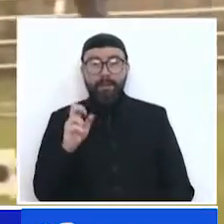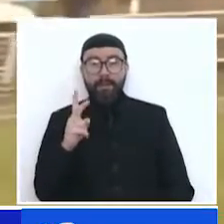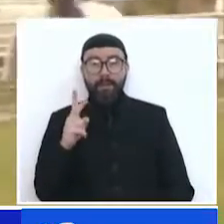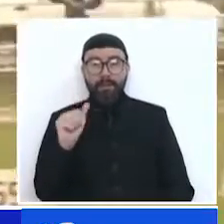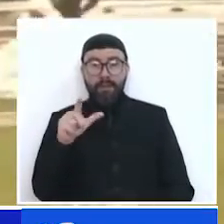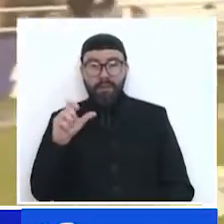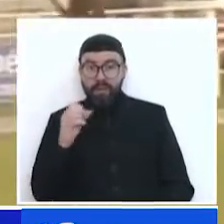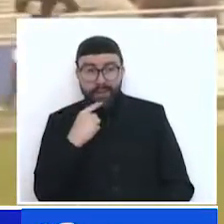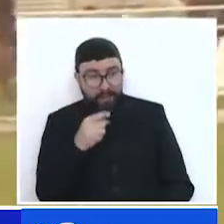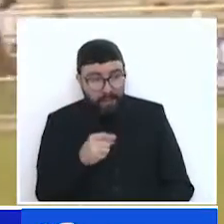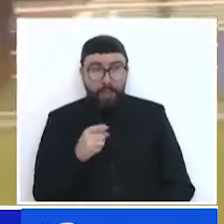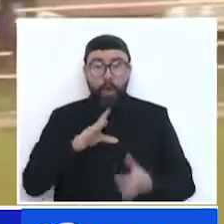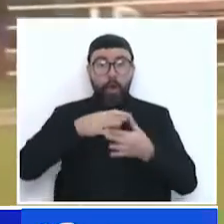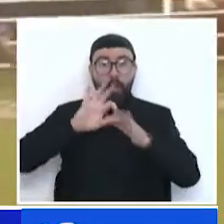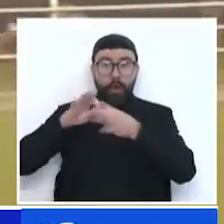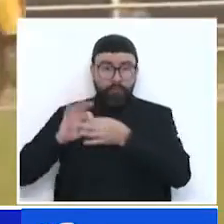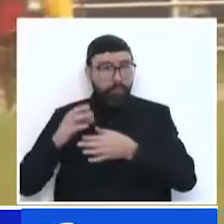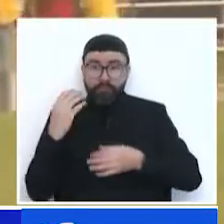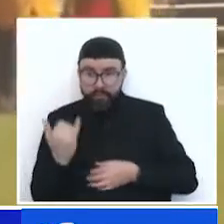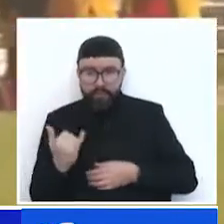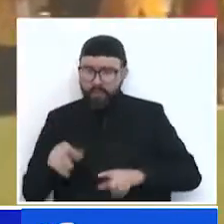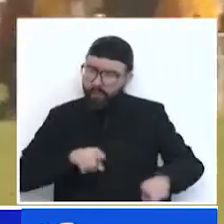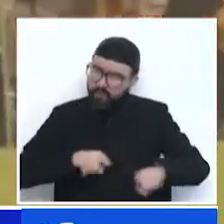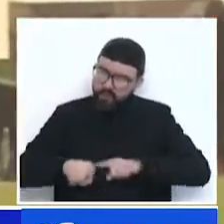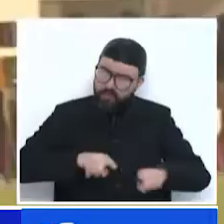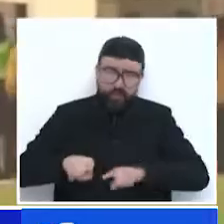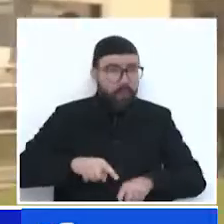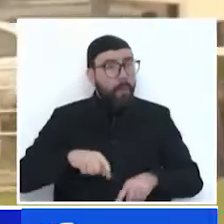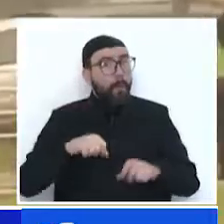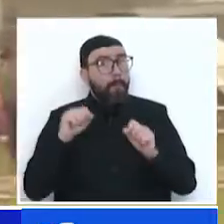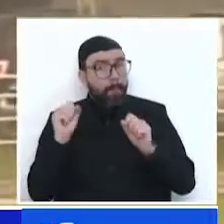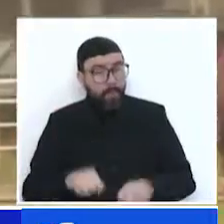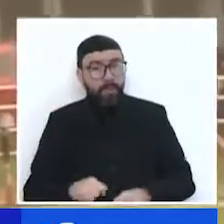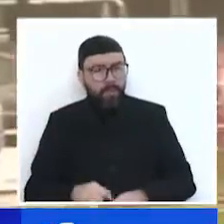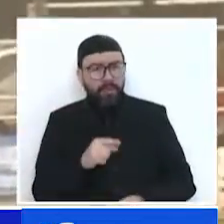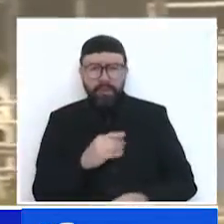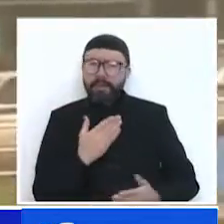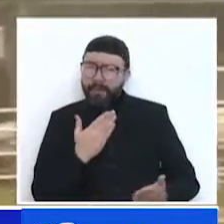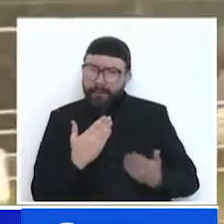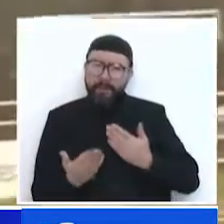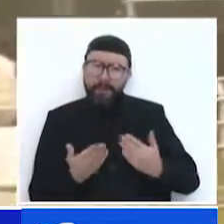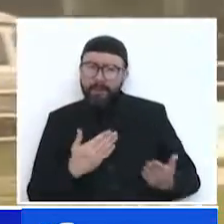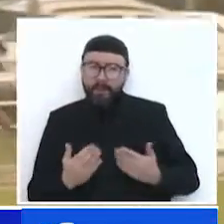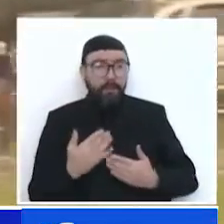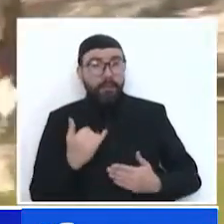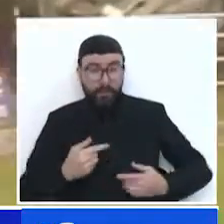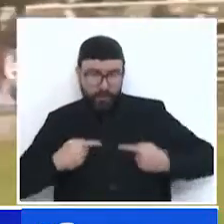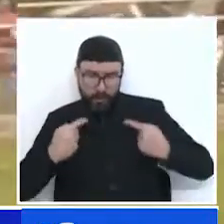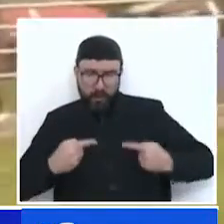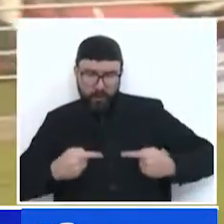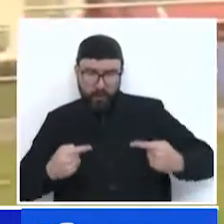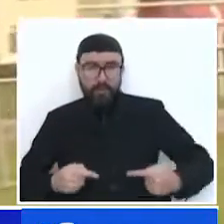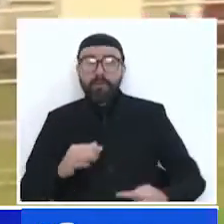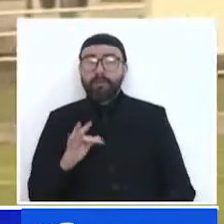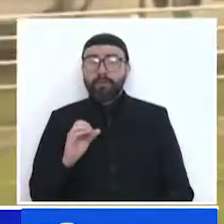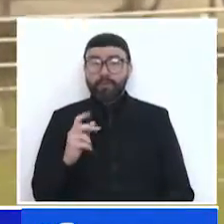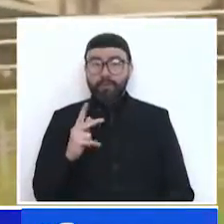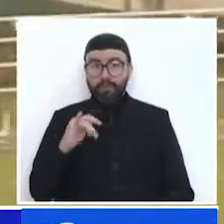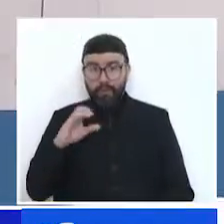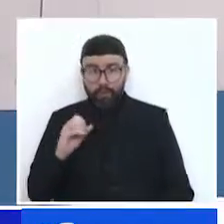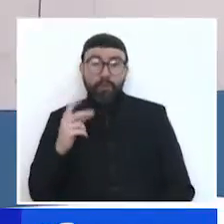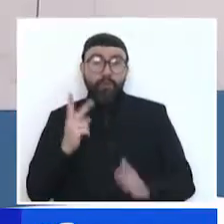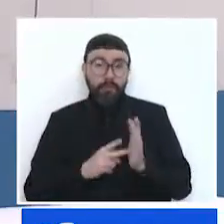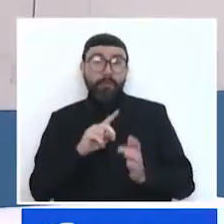los Olímpicos, Angimelisa tiene la opción de la marca y el ranking, y tiene la plena confianza en la clasificación para Tokio 2021.